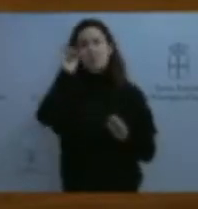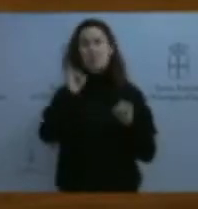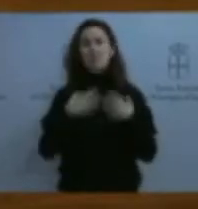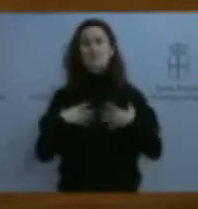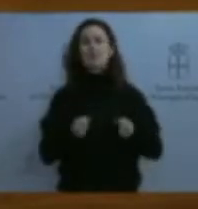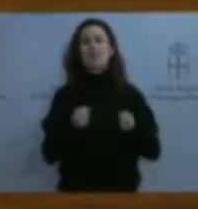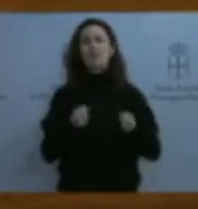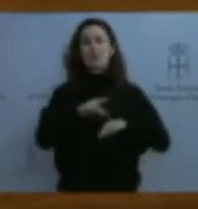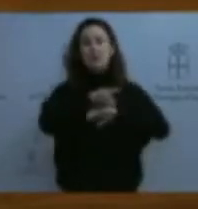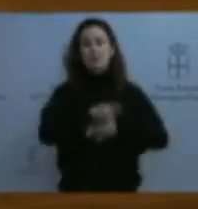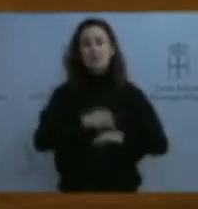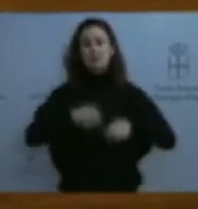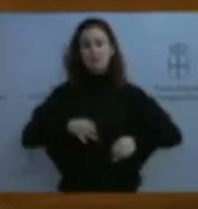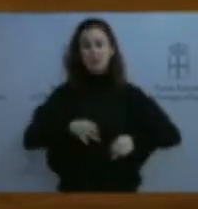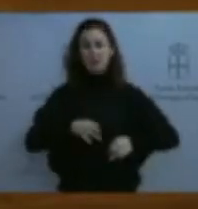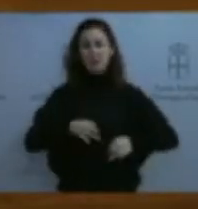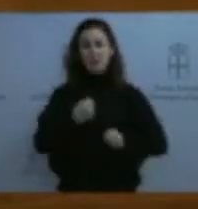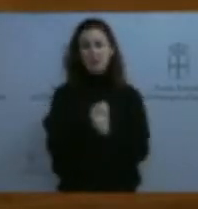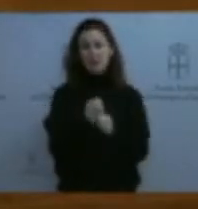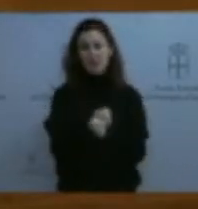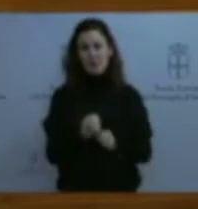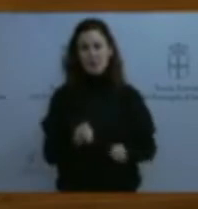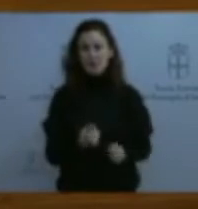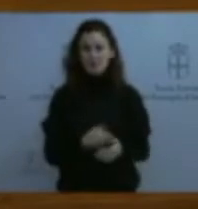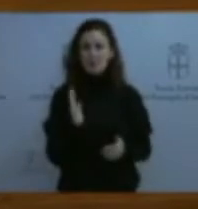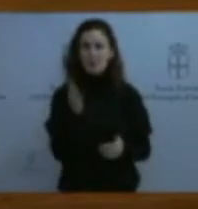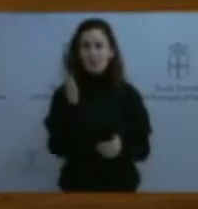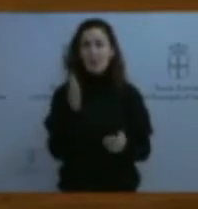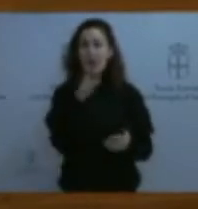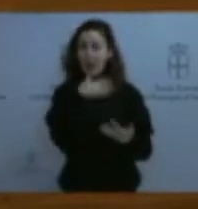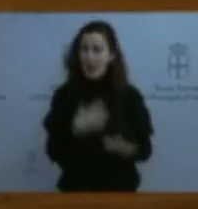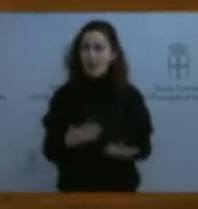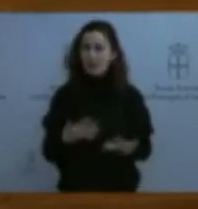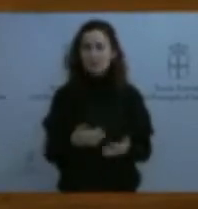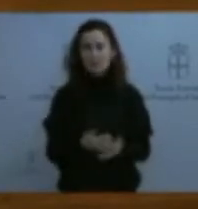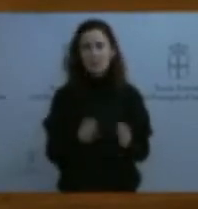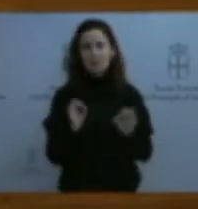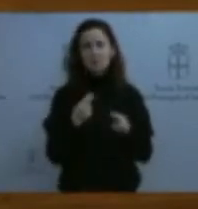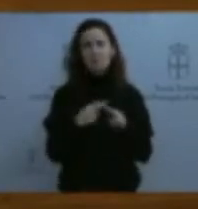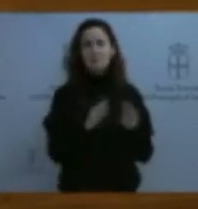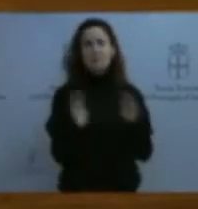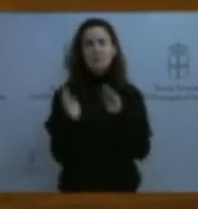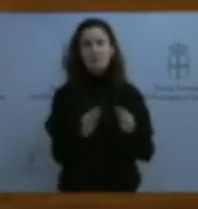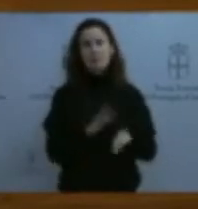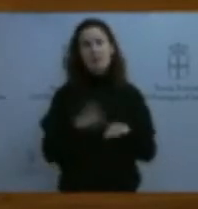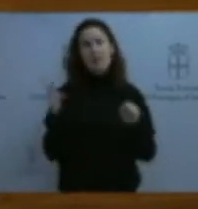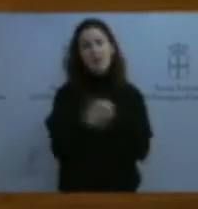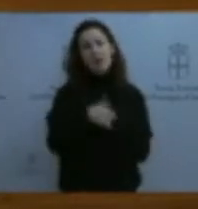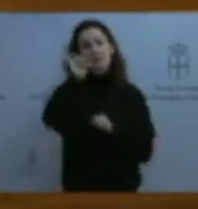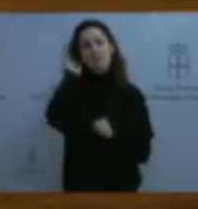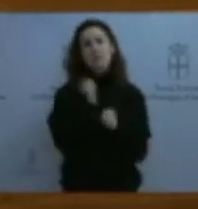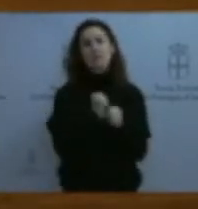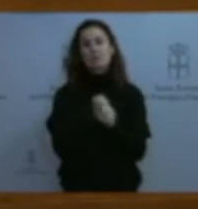y la seguridad en el trabajo. A día de hoy, sus políticas en materia de prevención de riesgos